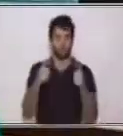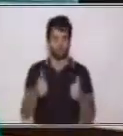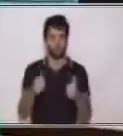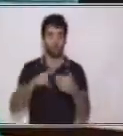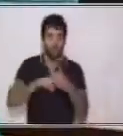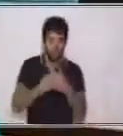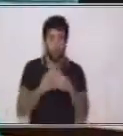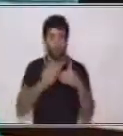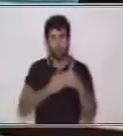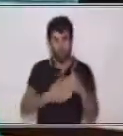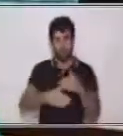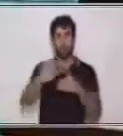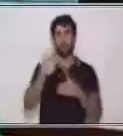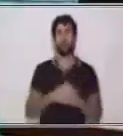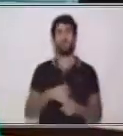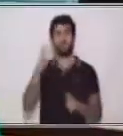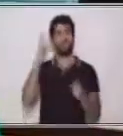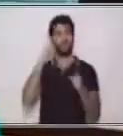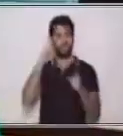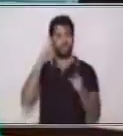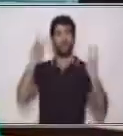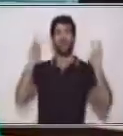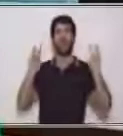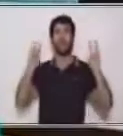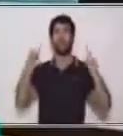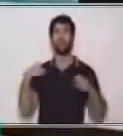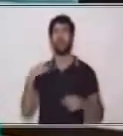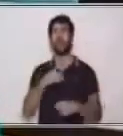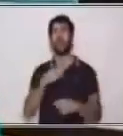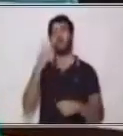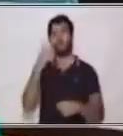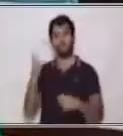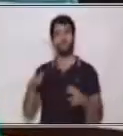comenzar. ¿Te recuerdas qué tema vimos anteriormente?